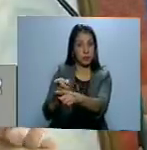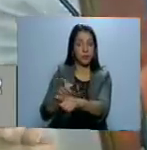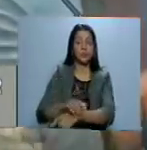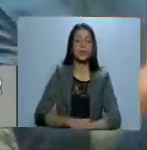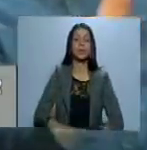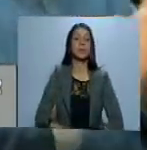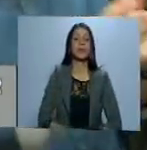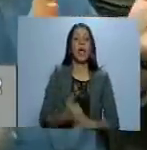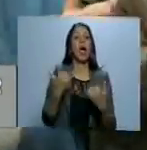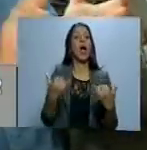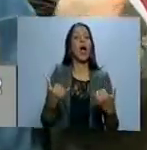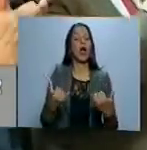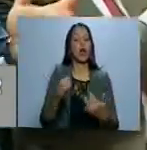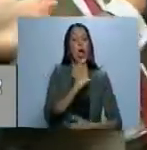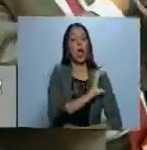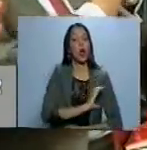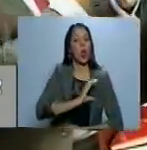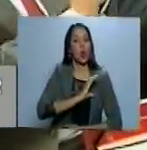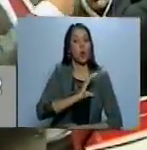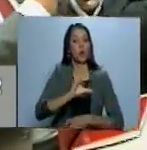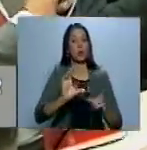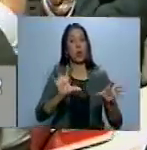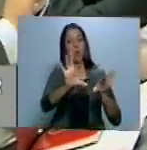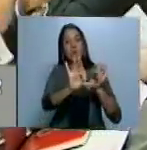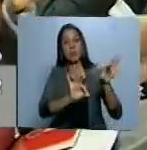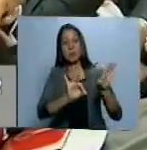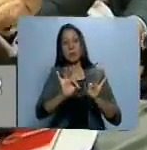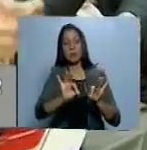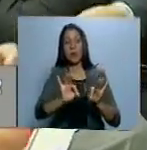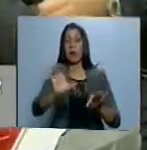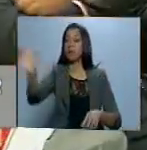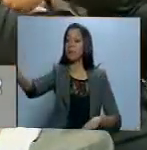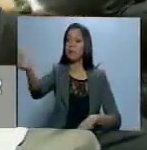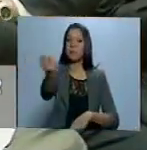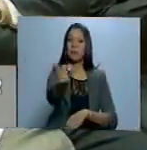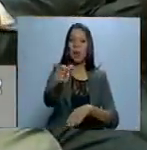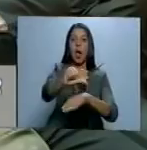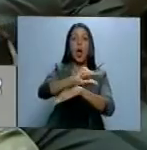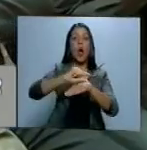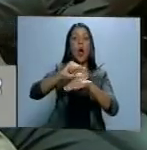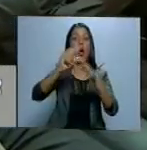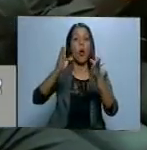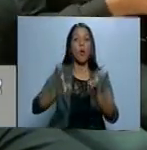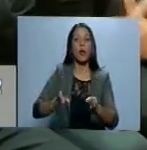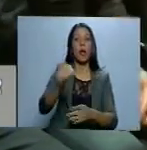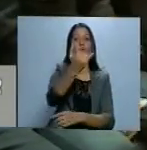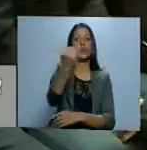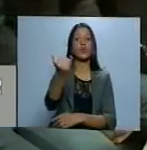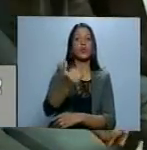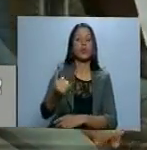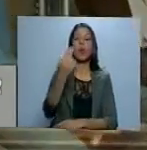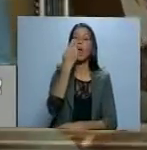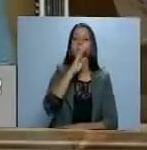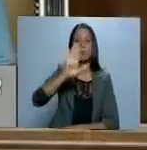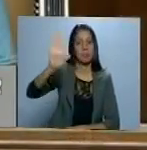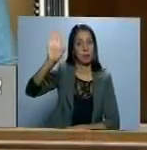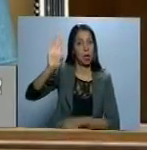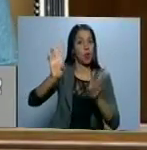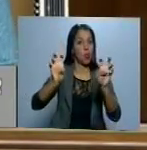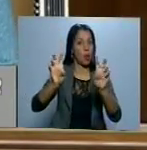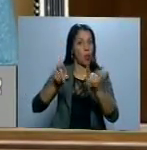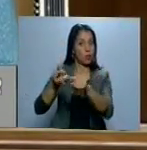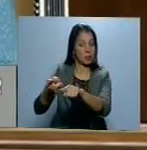Voy a designar una comisión para que busque al gobernador del estado Zulia, Omar Prieto. Se designan